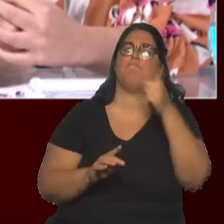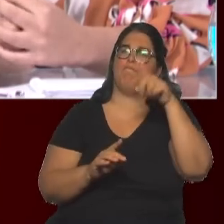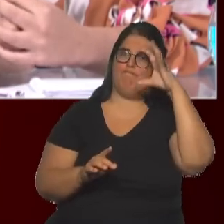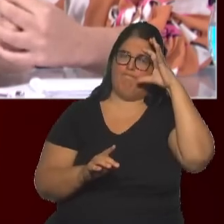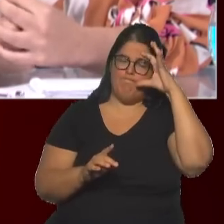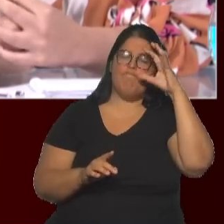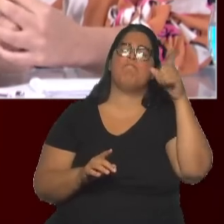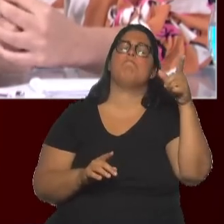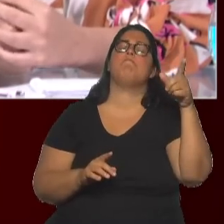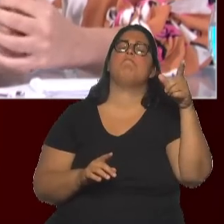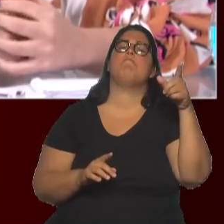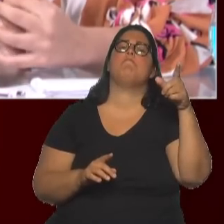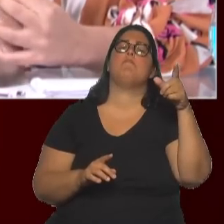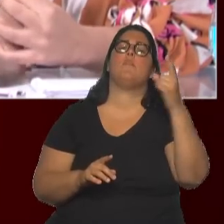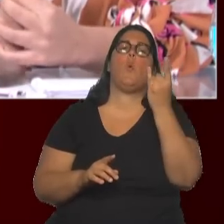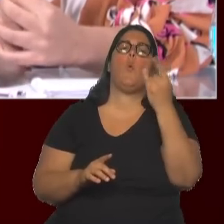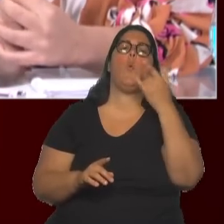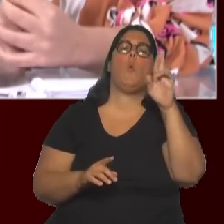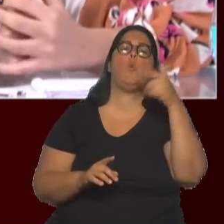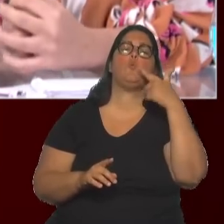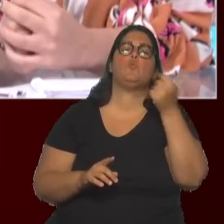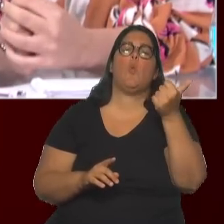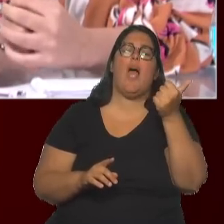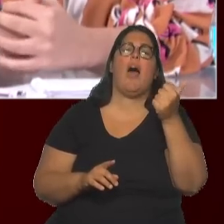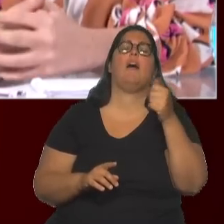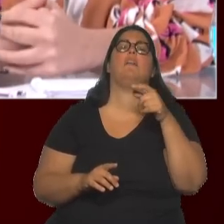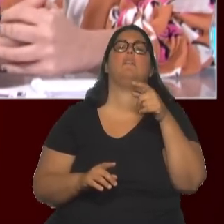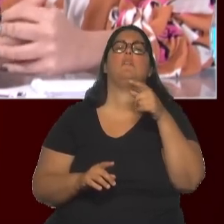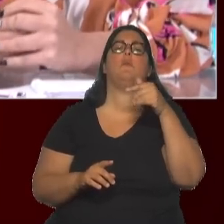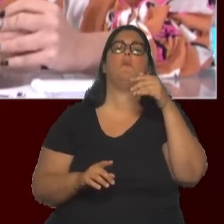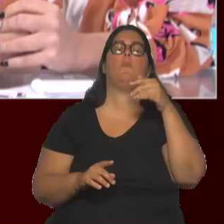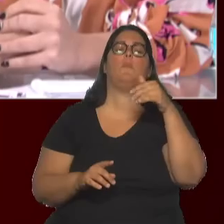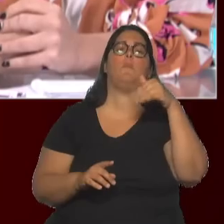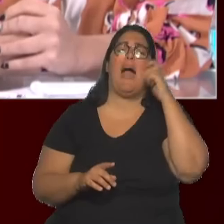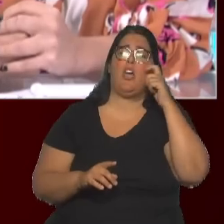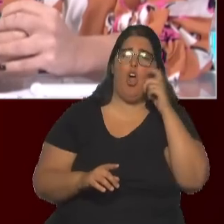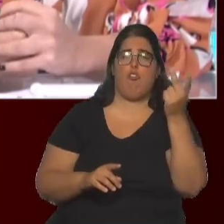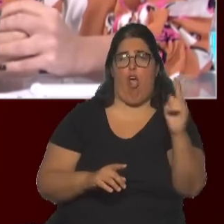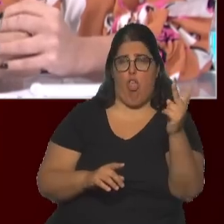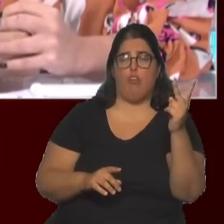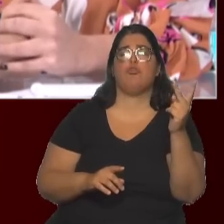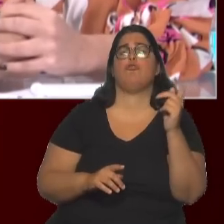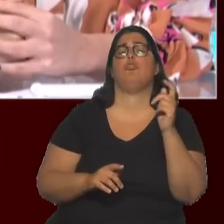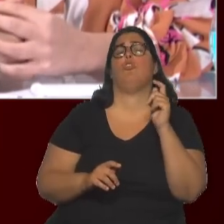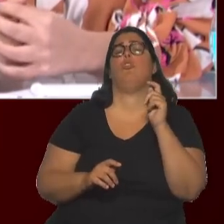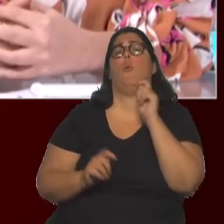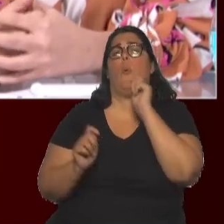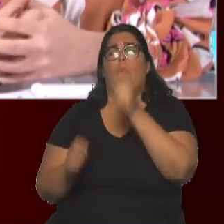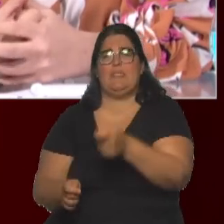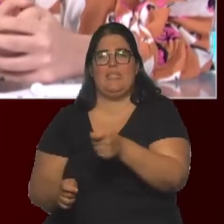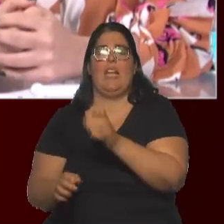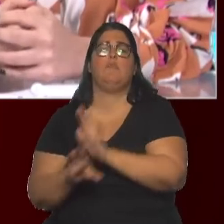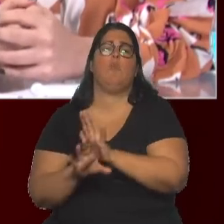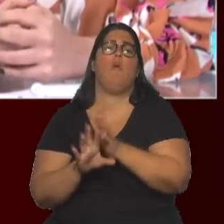la presencia de Ursula von der Leyen como de Emmanuel Macron fueron bajo